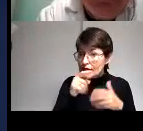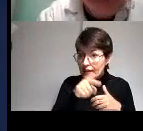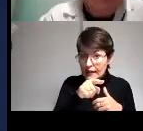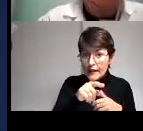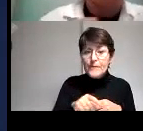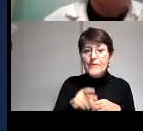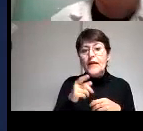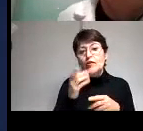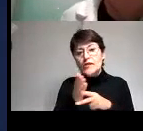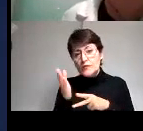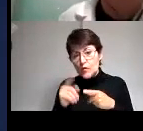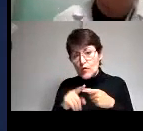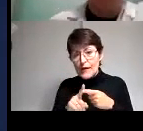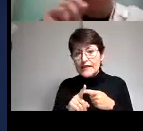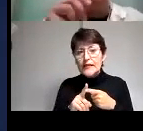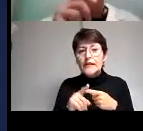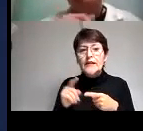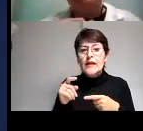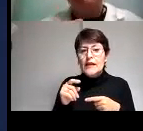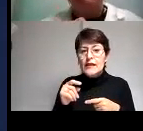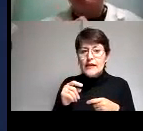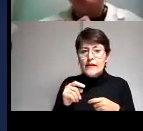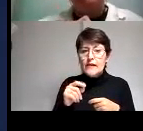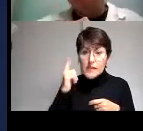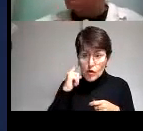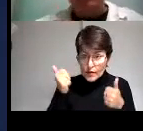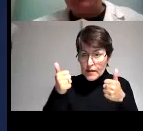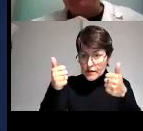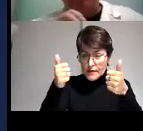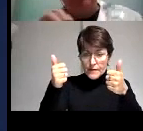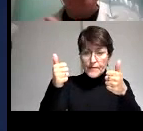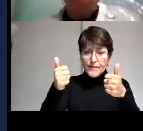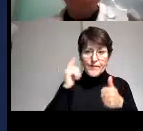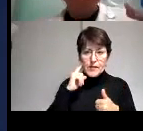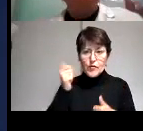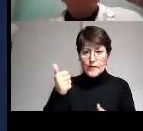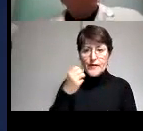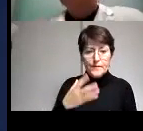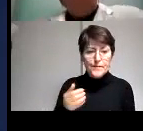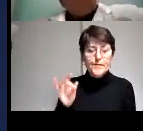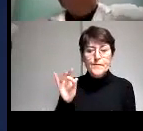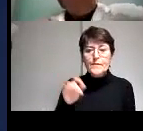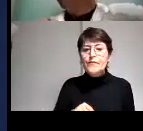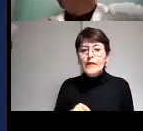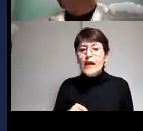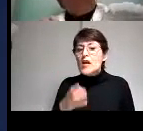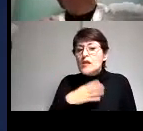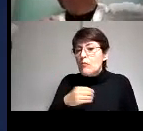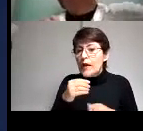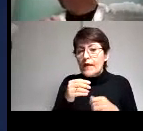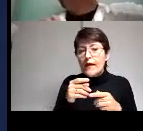una parte, ya sabéis que se pueden adquirir siempre, se me oye bien, ¿verdad? Perfecto. Ah, vale, fenomenal. De forma